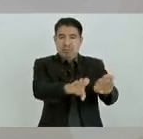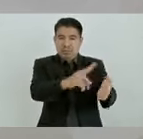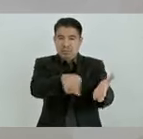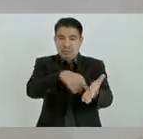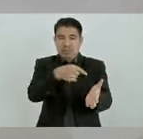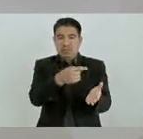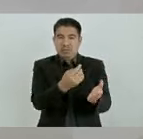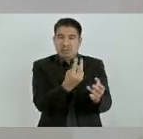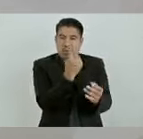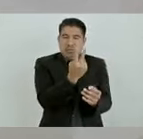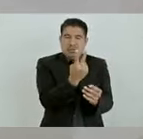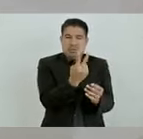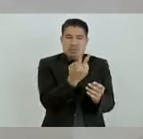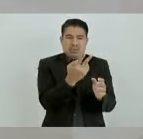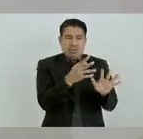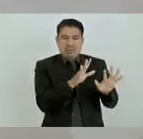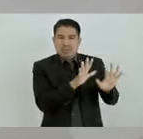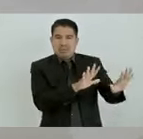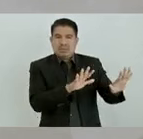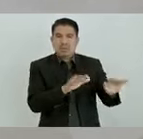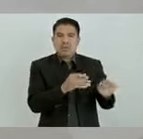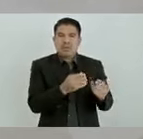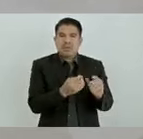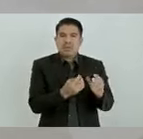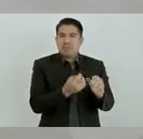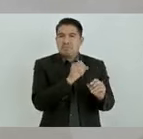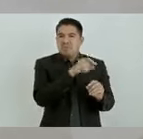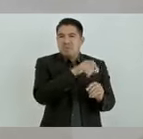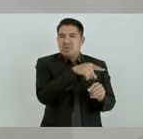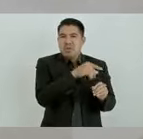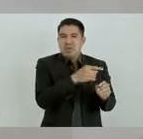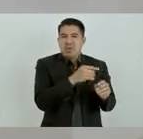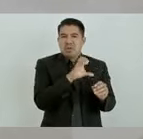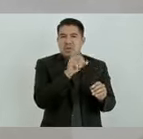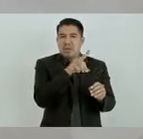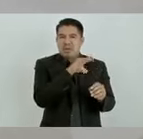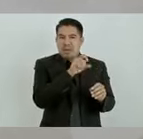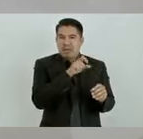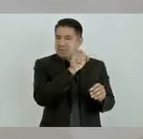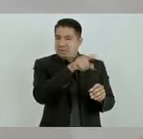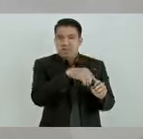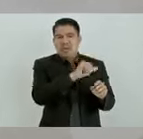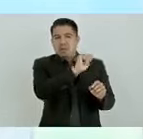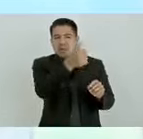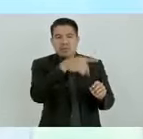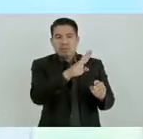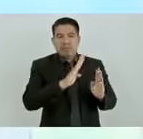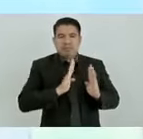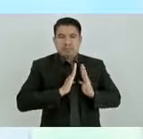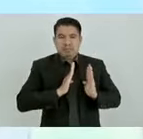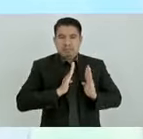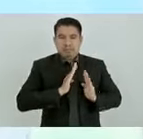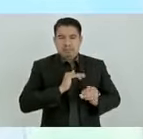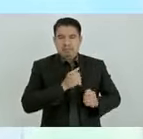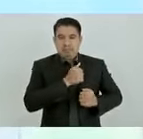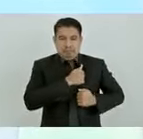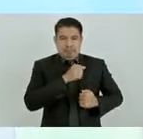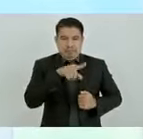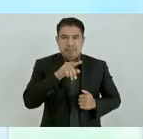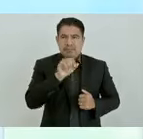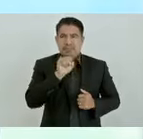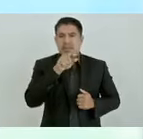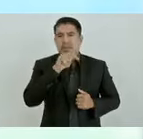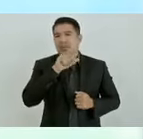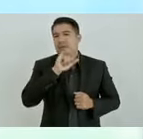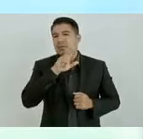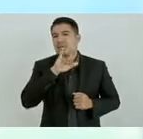aeropuertos, el actual aeropuerto y la base aérea de Santa Lucía. Entonces,